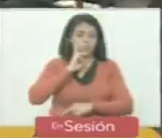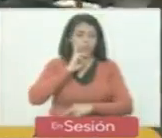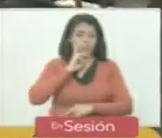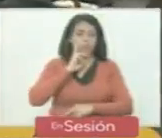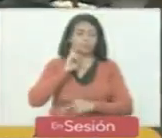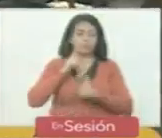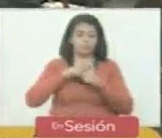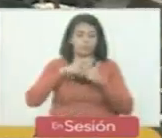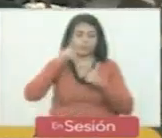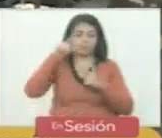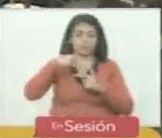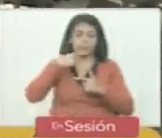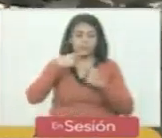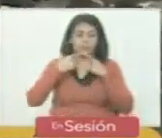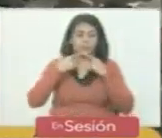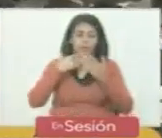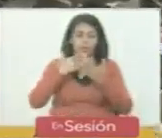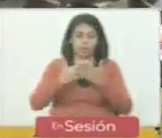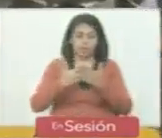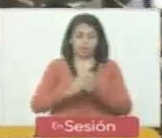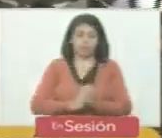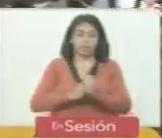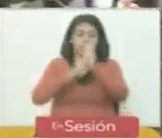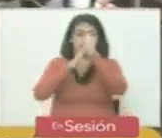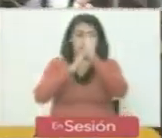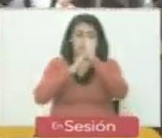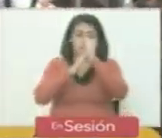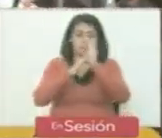por supuesto, gracias al liderazgo,